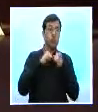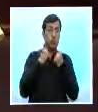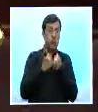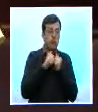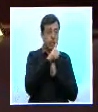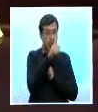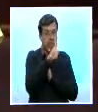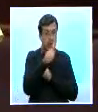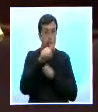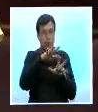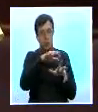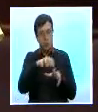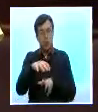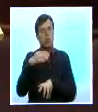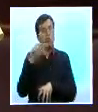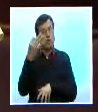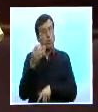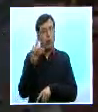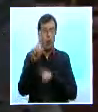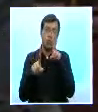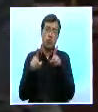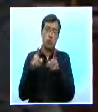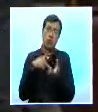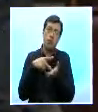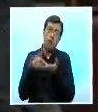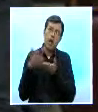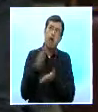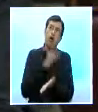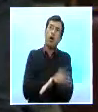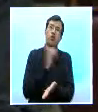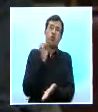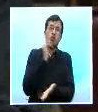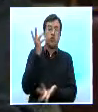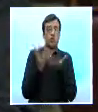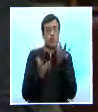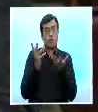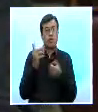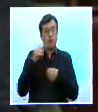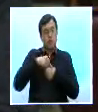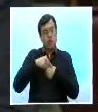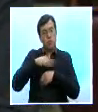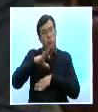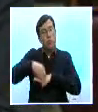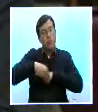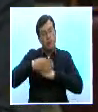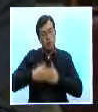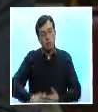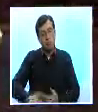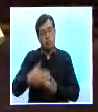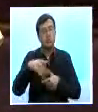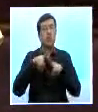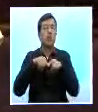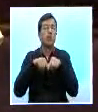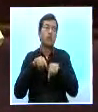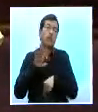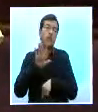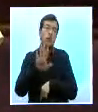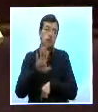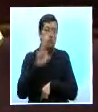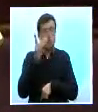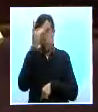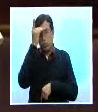cada agricultor habrá seguramente agricultores que podrán pagar antes y otros seguramente van a necesitar un plazo adicional dependiendo del monto del nuevo bien